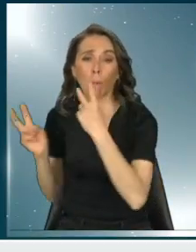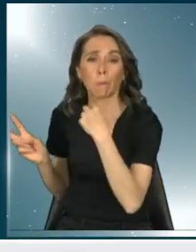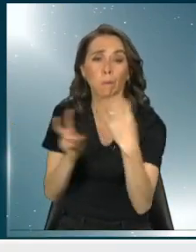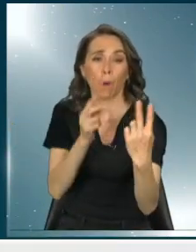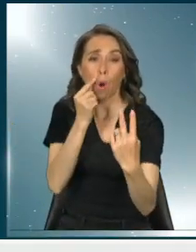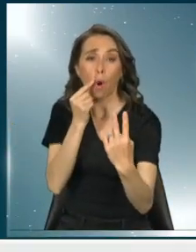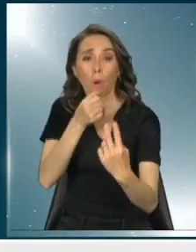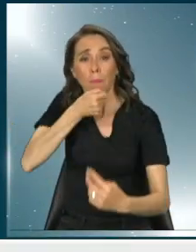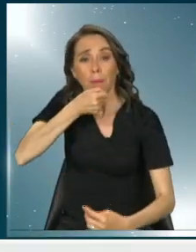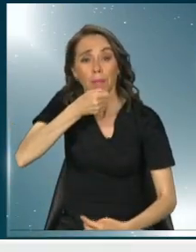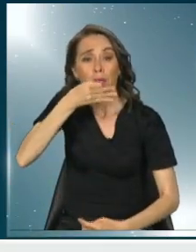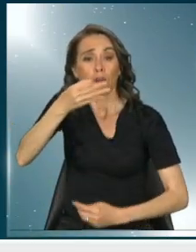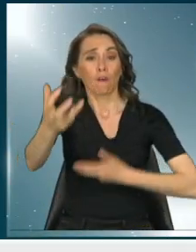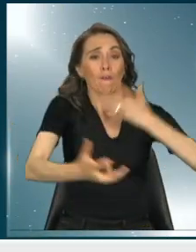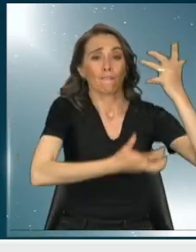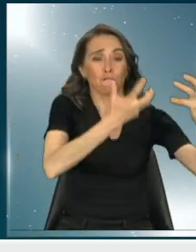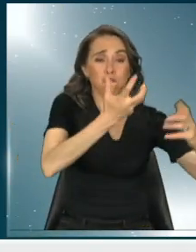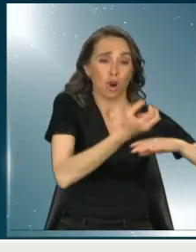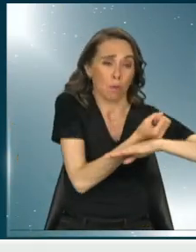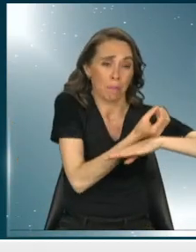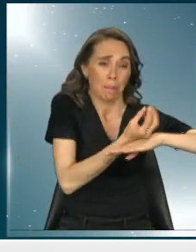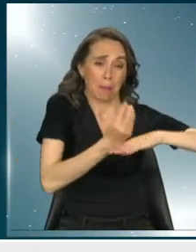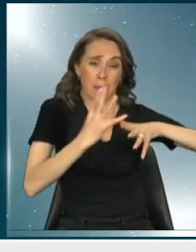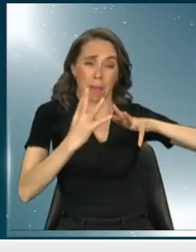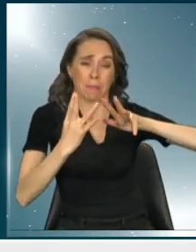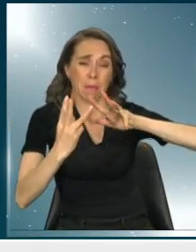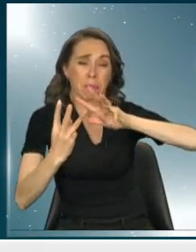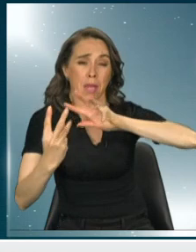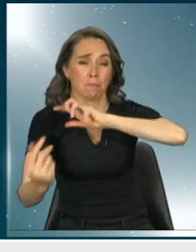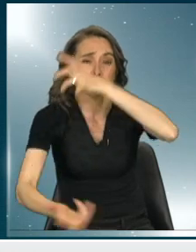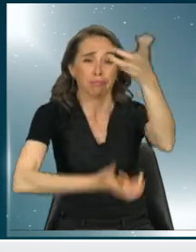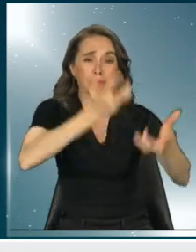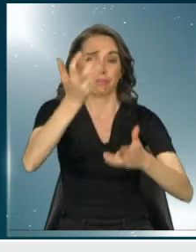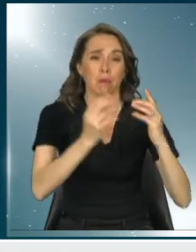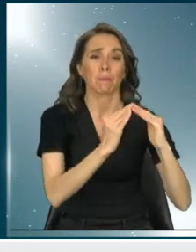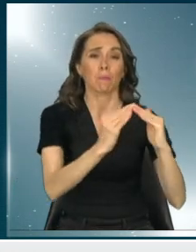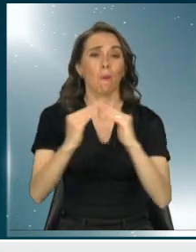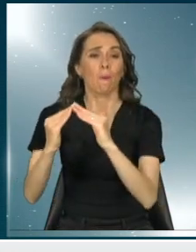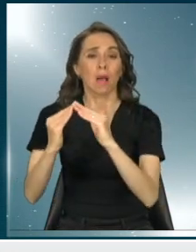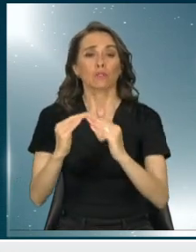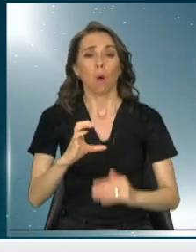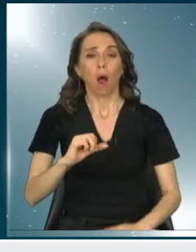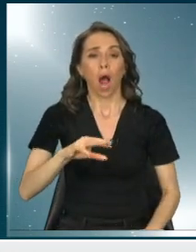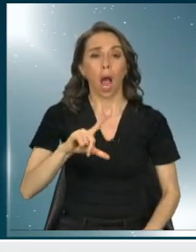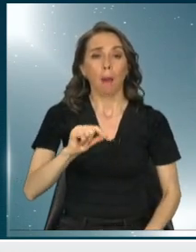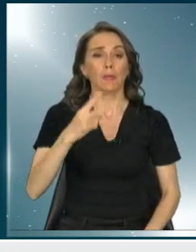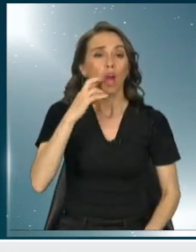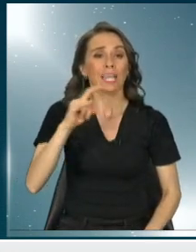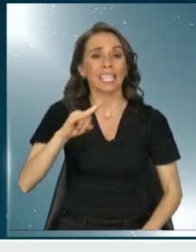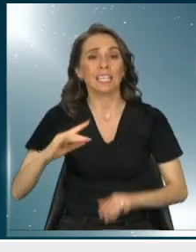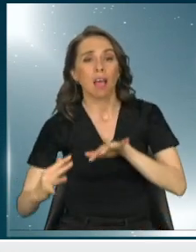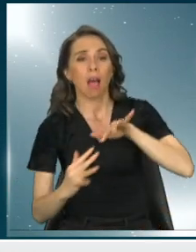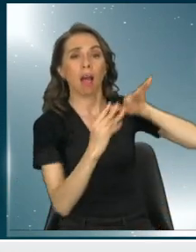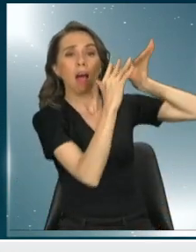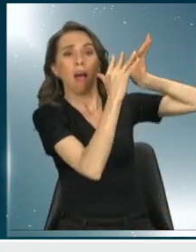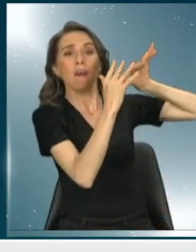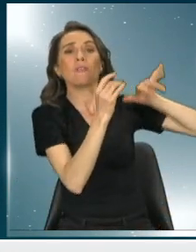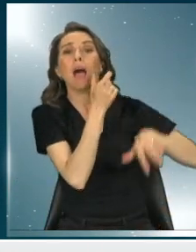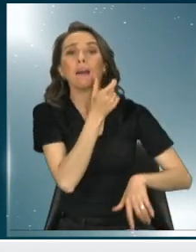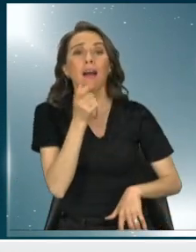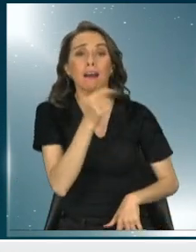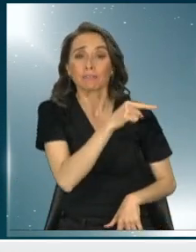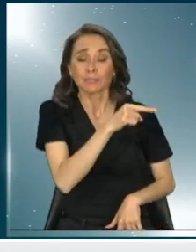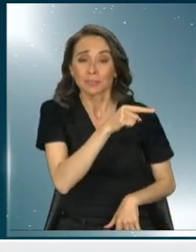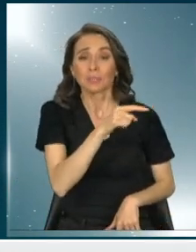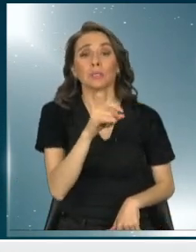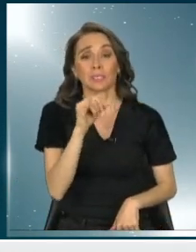Las llamas arrasaron con todo a su paso. La población Camilo Enríquez es la zona más alta de la ciudad de Castro. Si